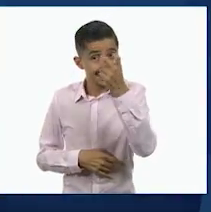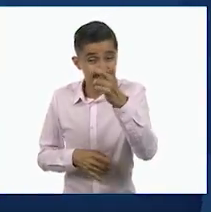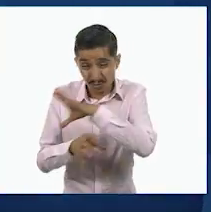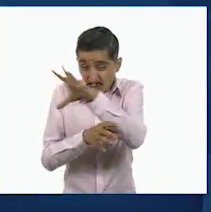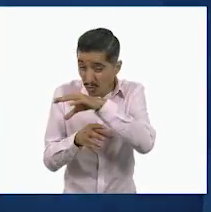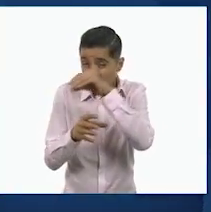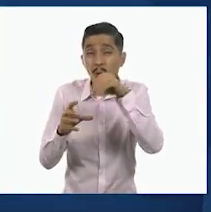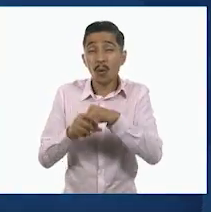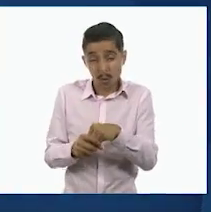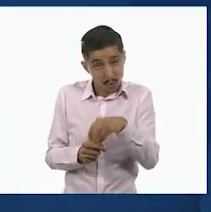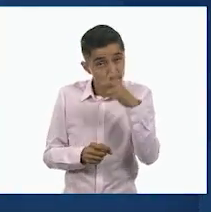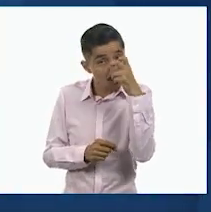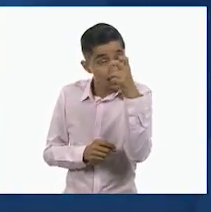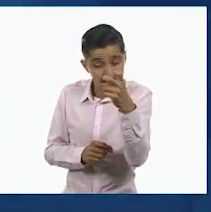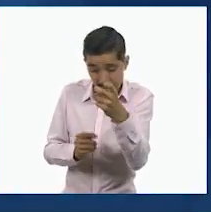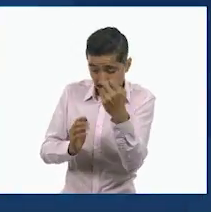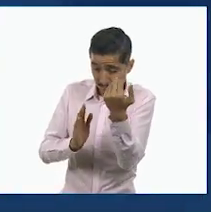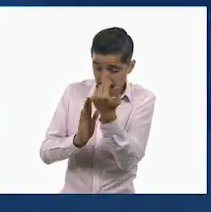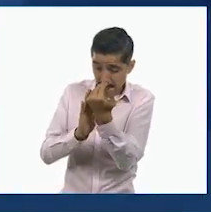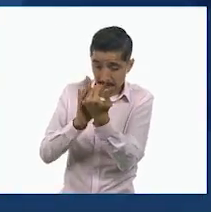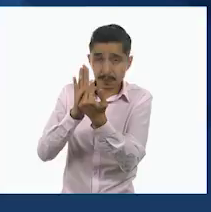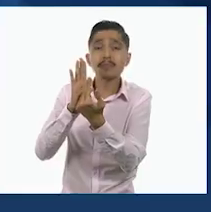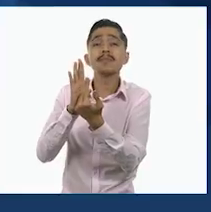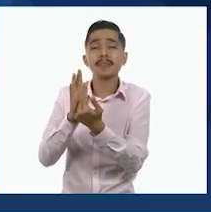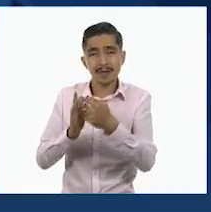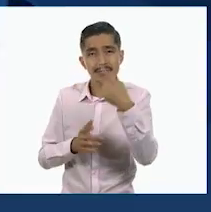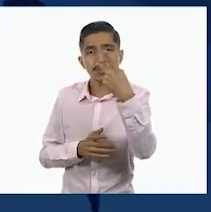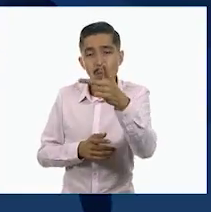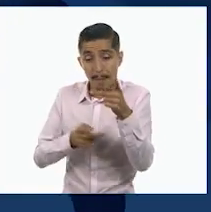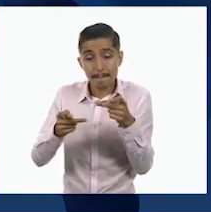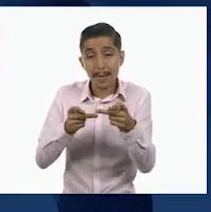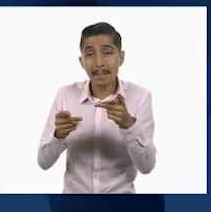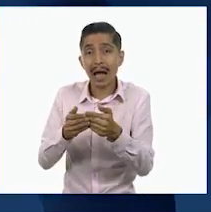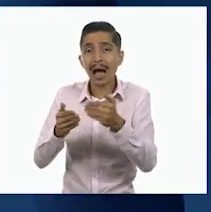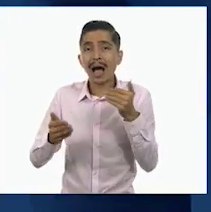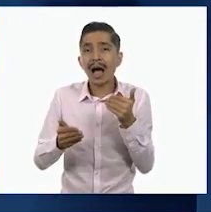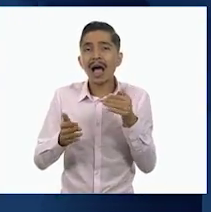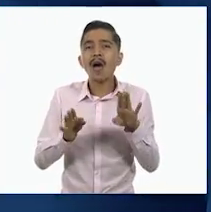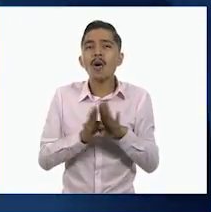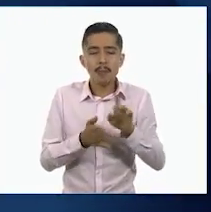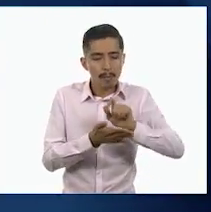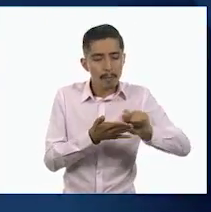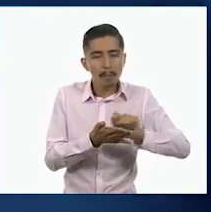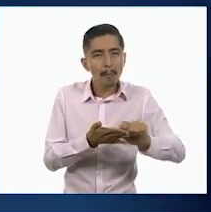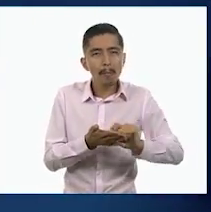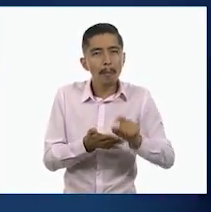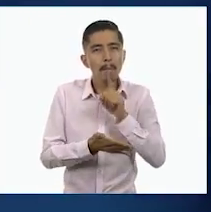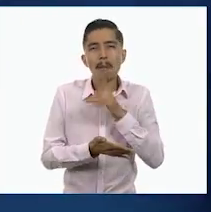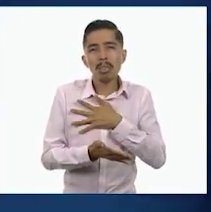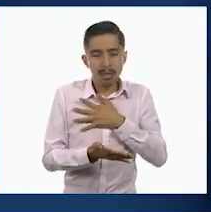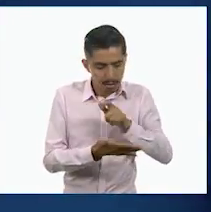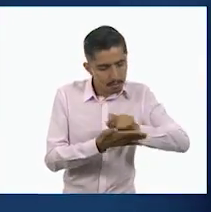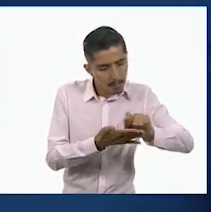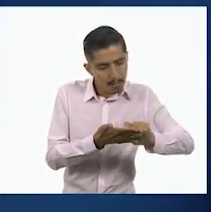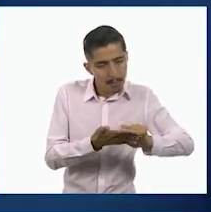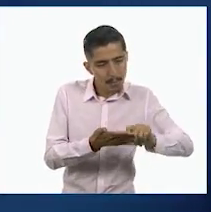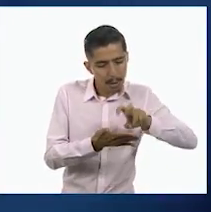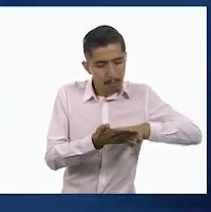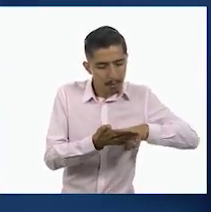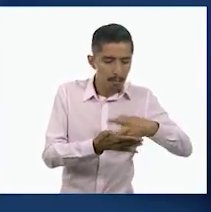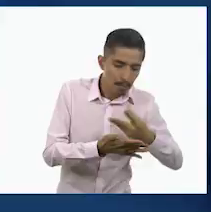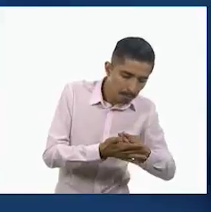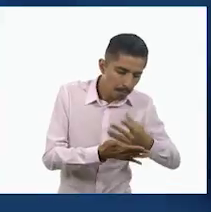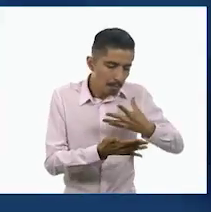va a formar parte de la preparación de tu borrador. Aquí, de verdad, que lo único que necesitamos es que